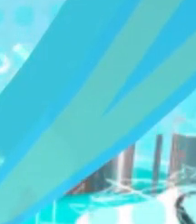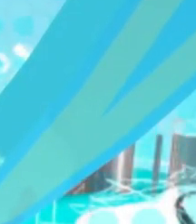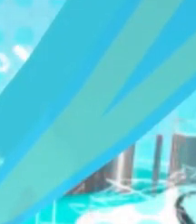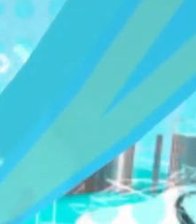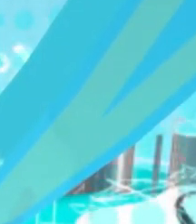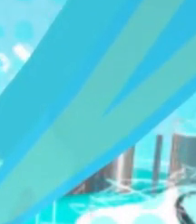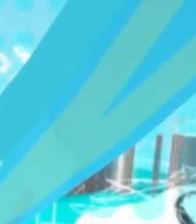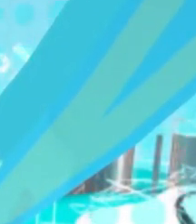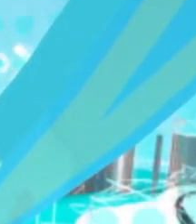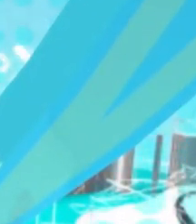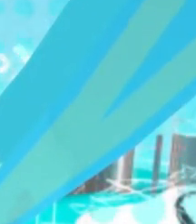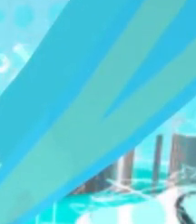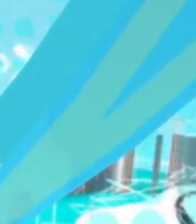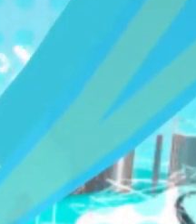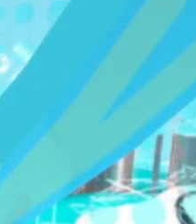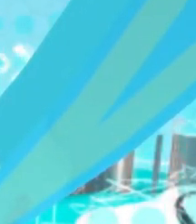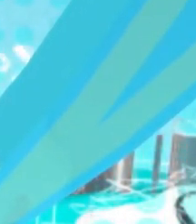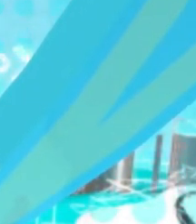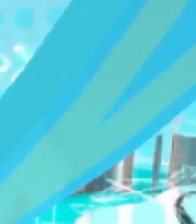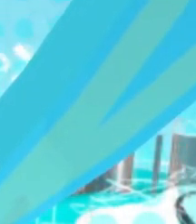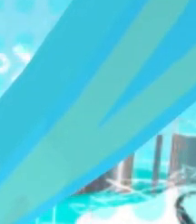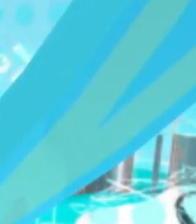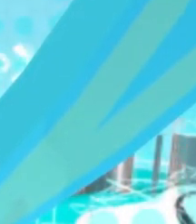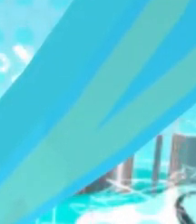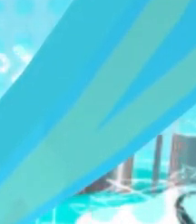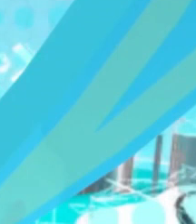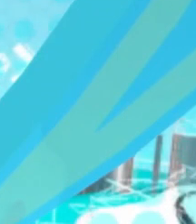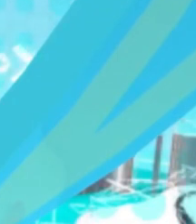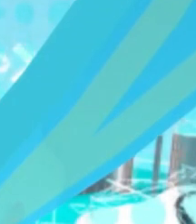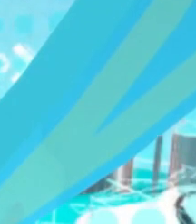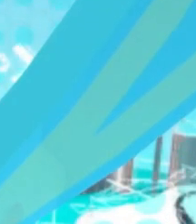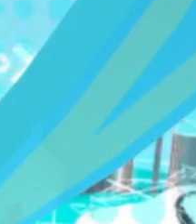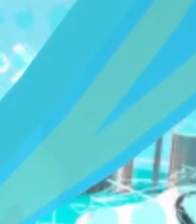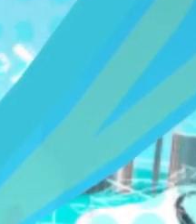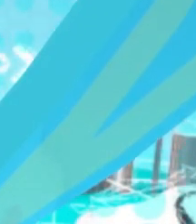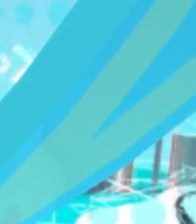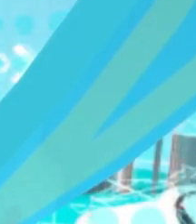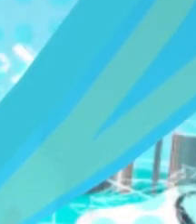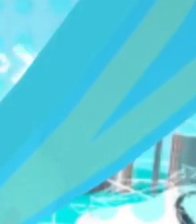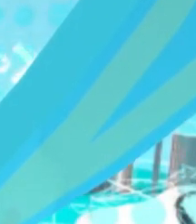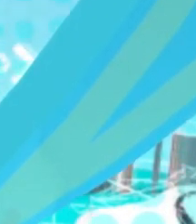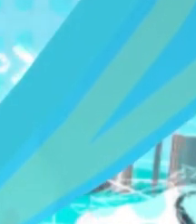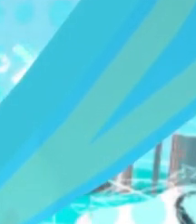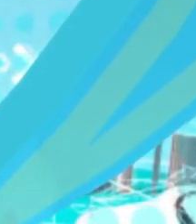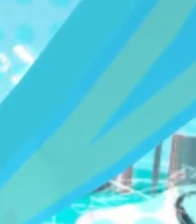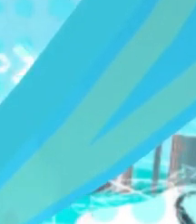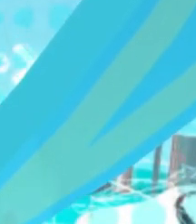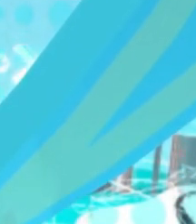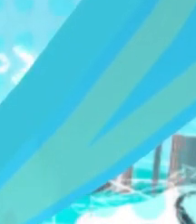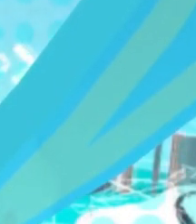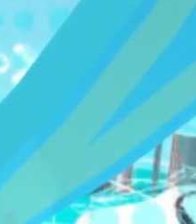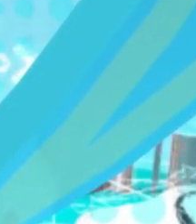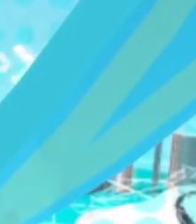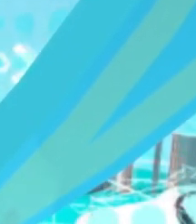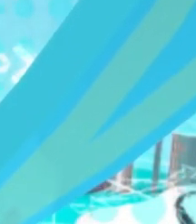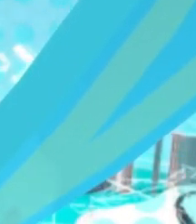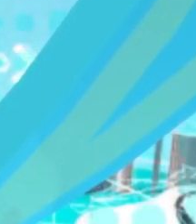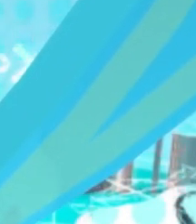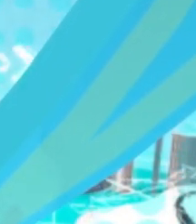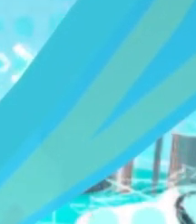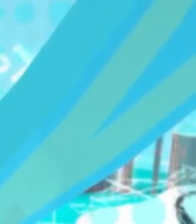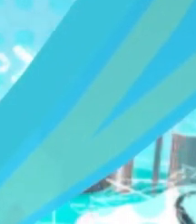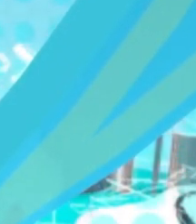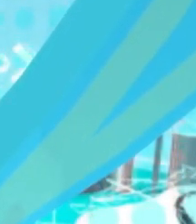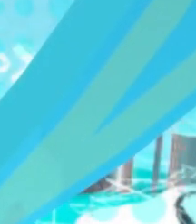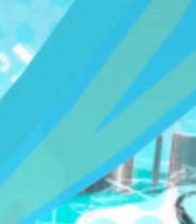estadounidense para la compra está en 564 colones con 38 céntimos. Y el precio de